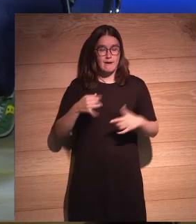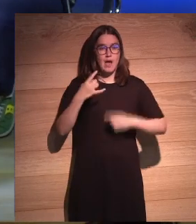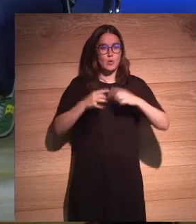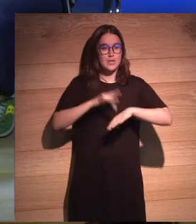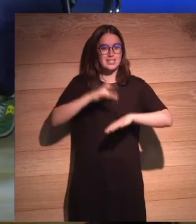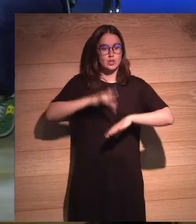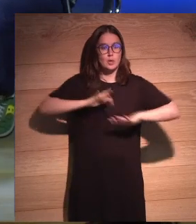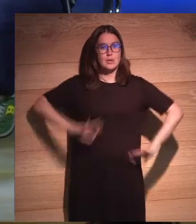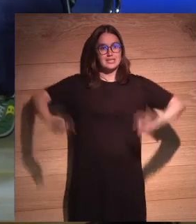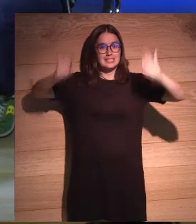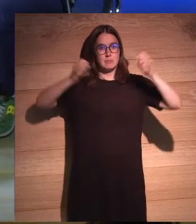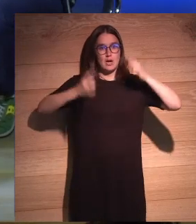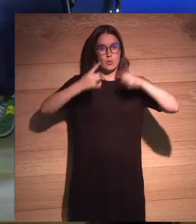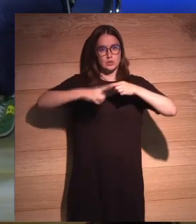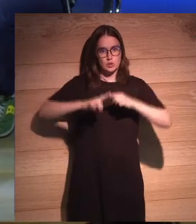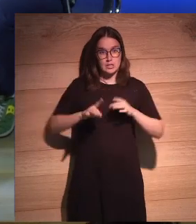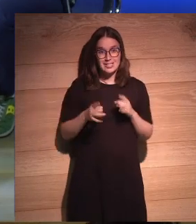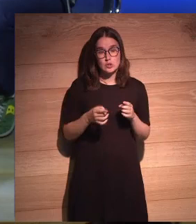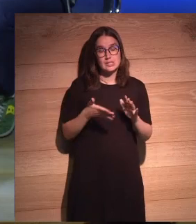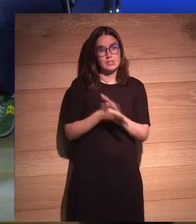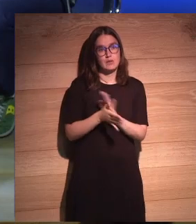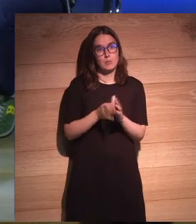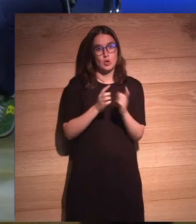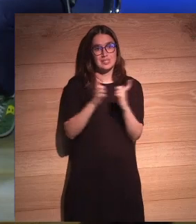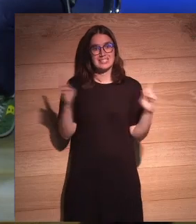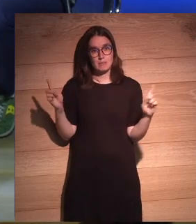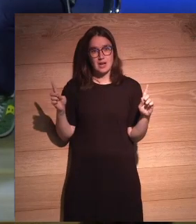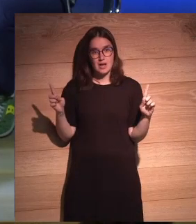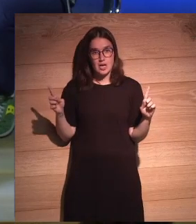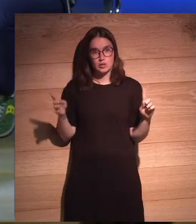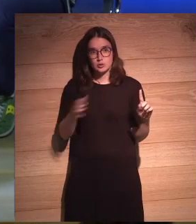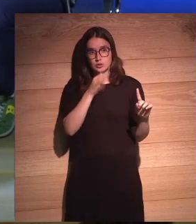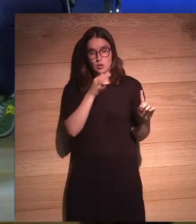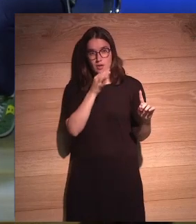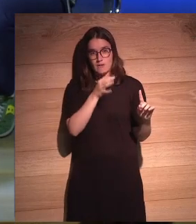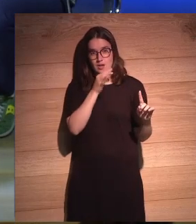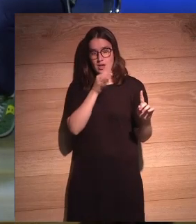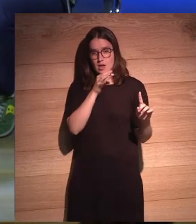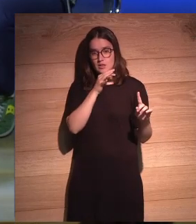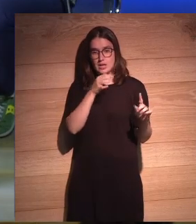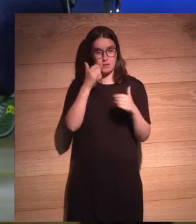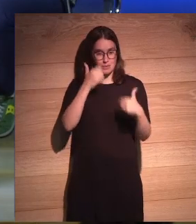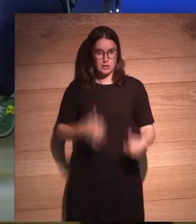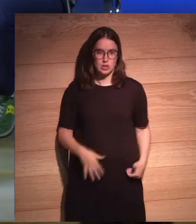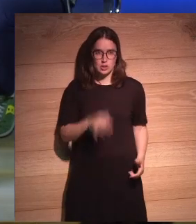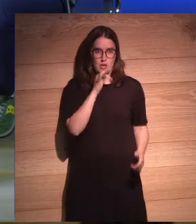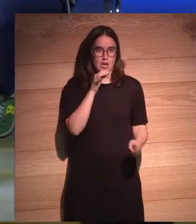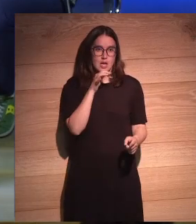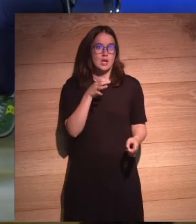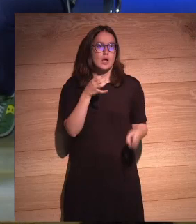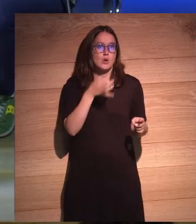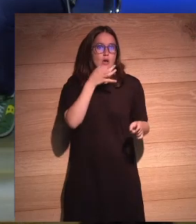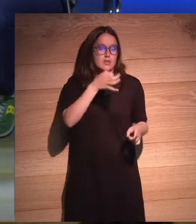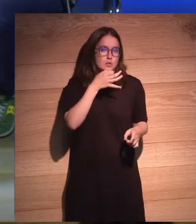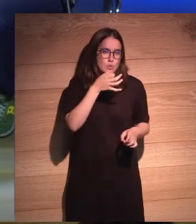sensores muy específicos para ciertas cosas. Esto les aleja todavía mucho de lo que somos nosotros, aunque haya todo un discurso